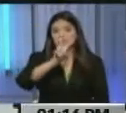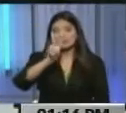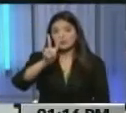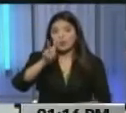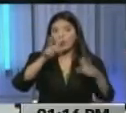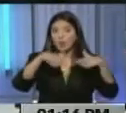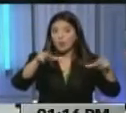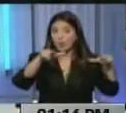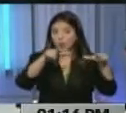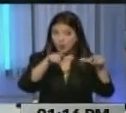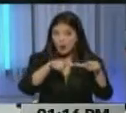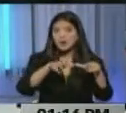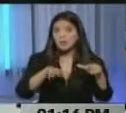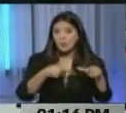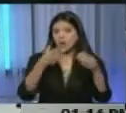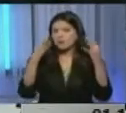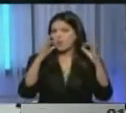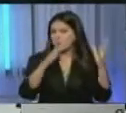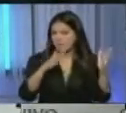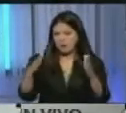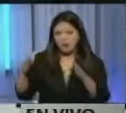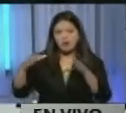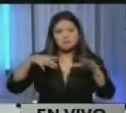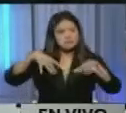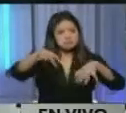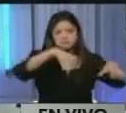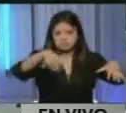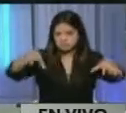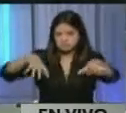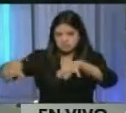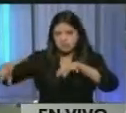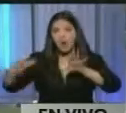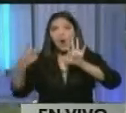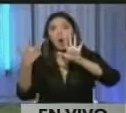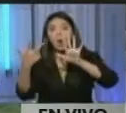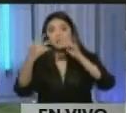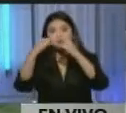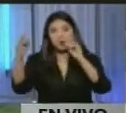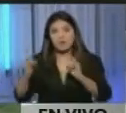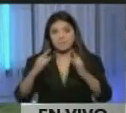zonas veredales transitorias de normalización y 8 campamentos.